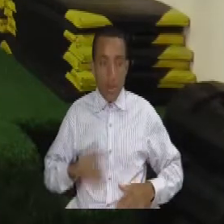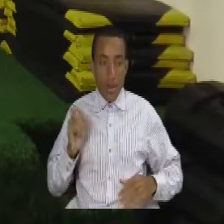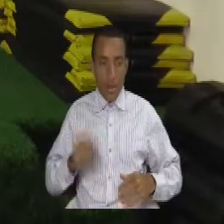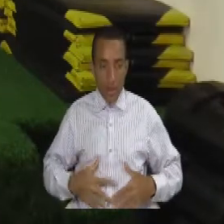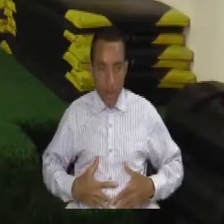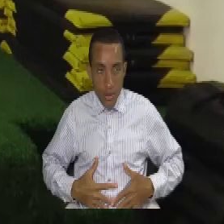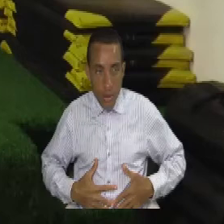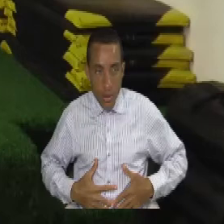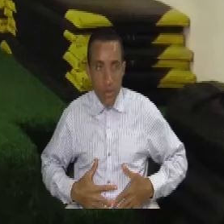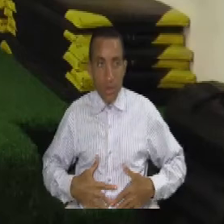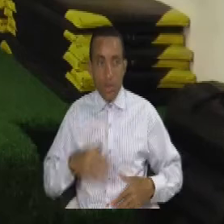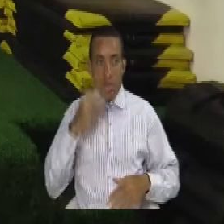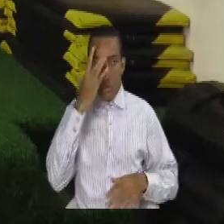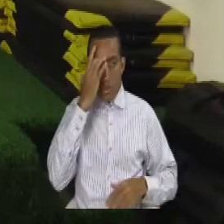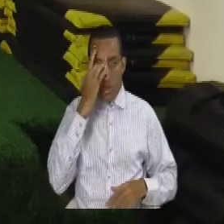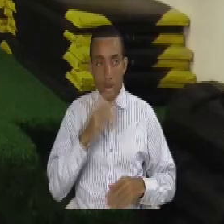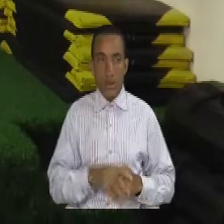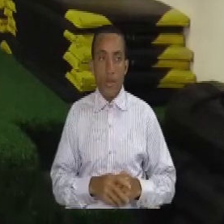qué? Porque es la que